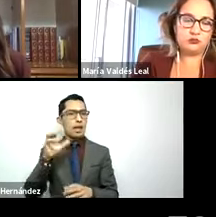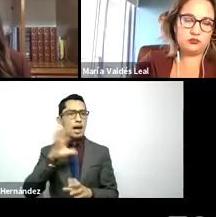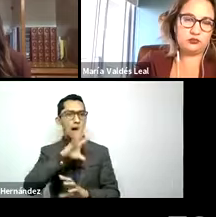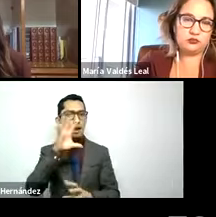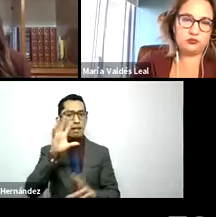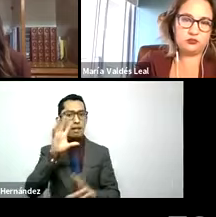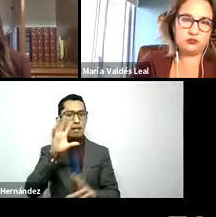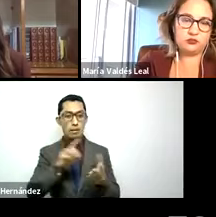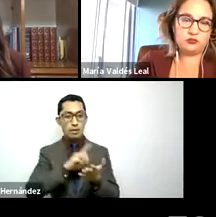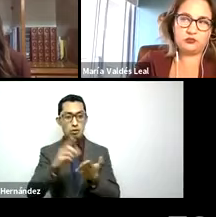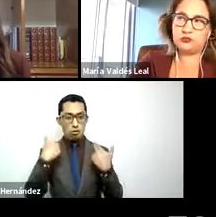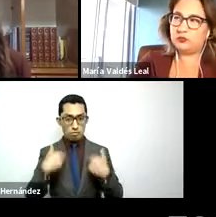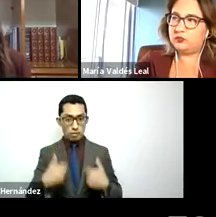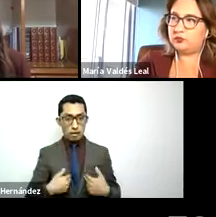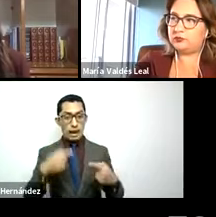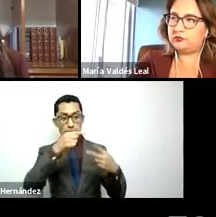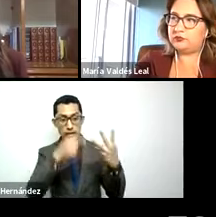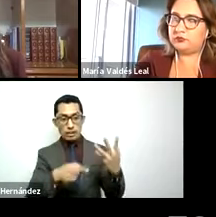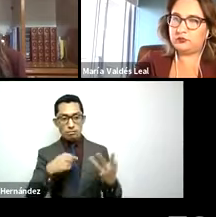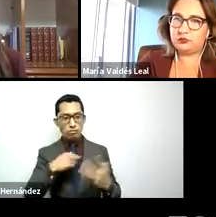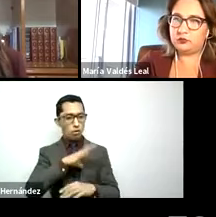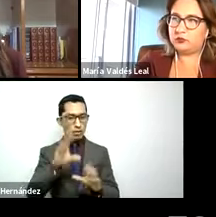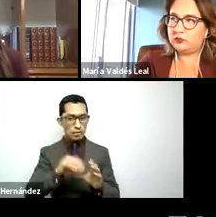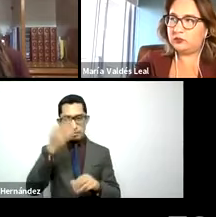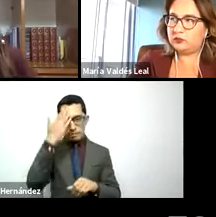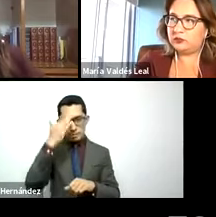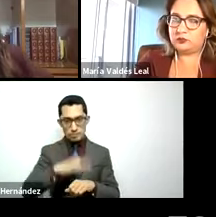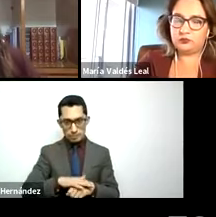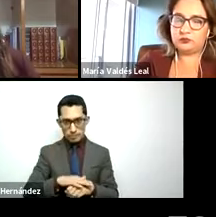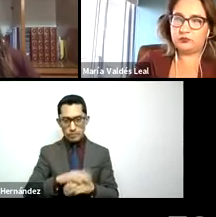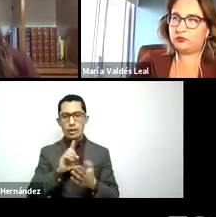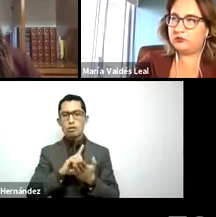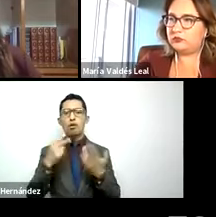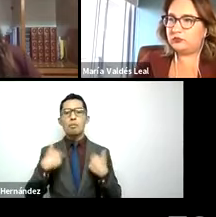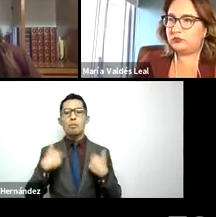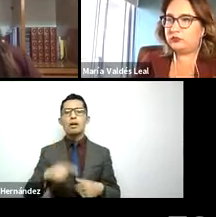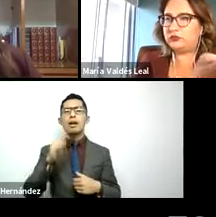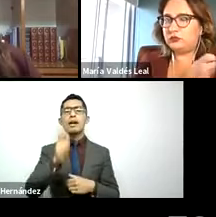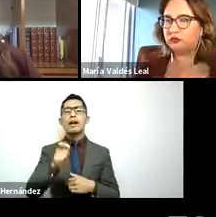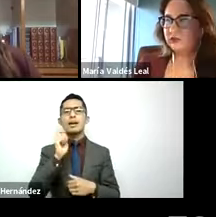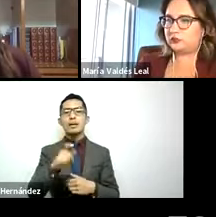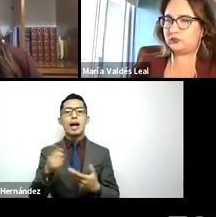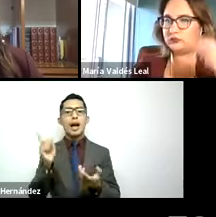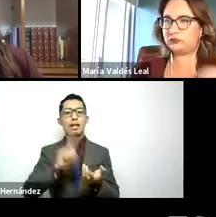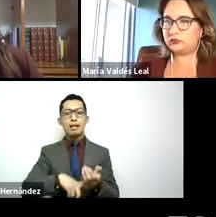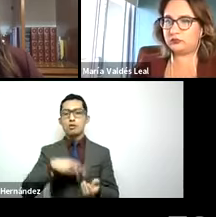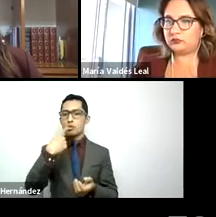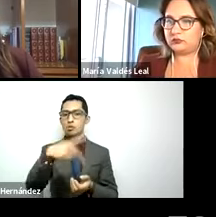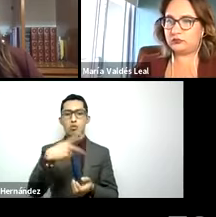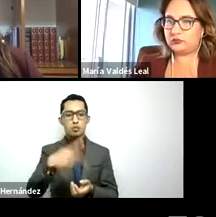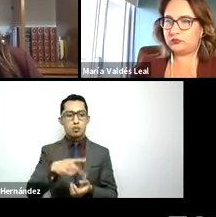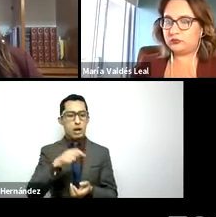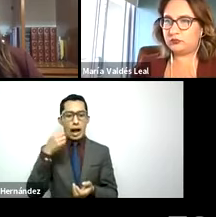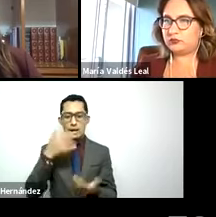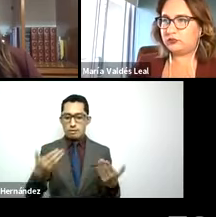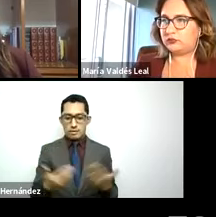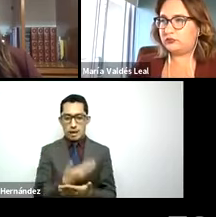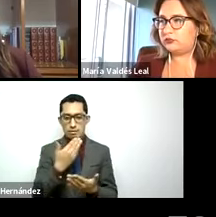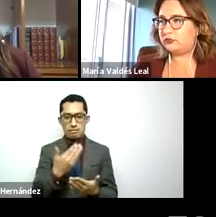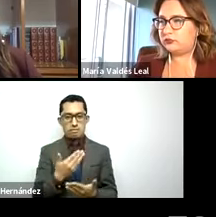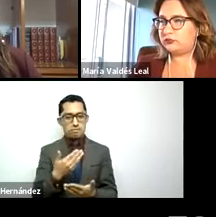tema de los derechos humanos. Recordemos que los derechos humanos, entre otras cosas, son interdependientes e indivisibles. Y